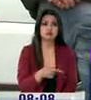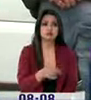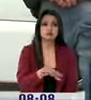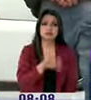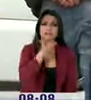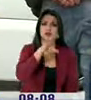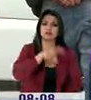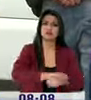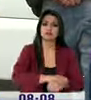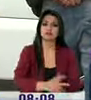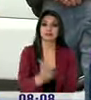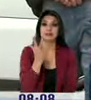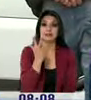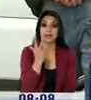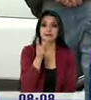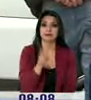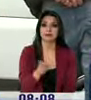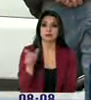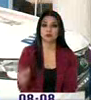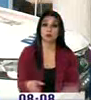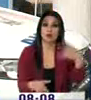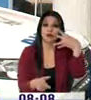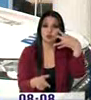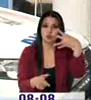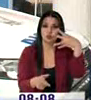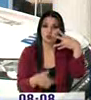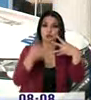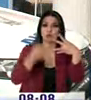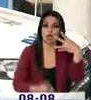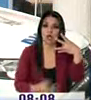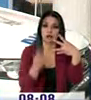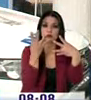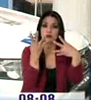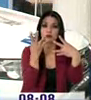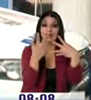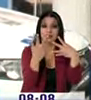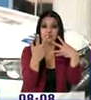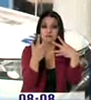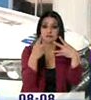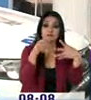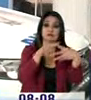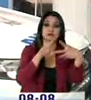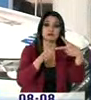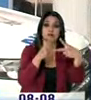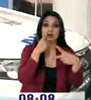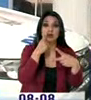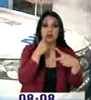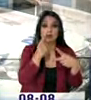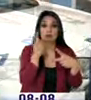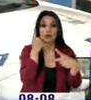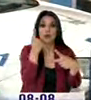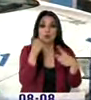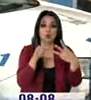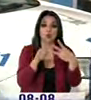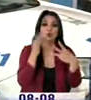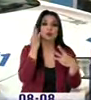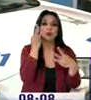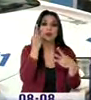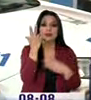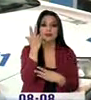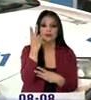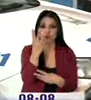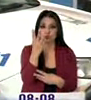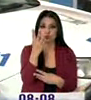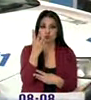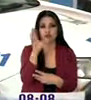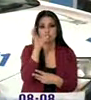lograron capturar a 3 de los 4 integrantes. Las 3 personas detenidas, 2 mujeres y un hombre, son de nacionalidad colombiana. La otra persona